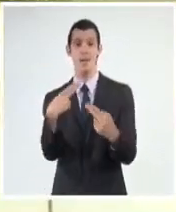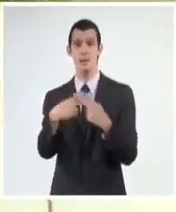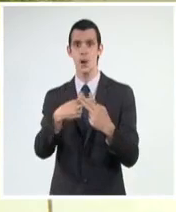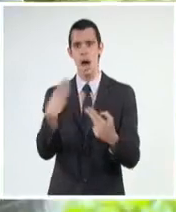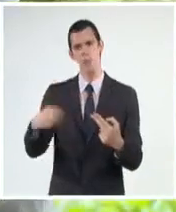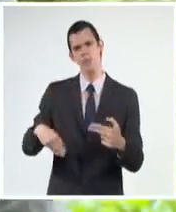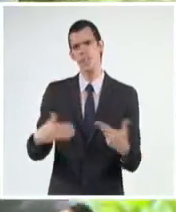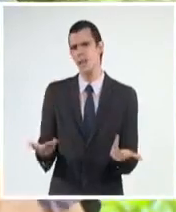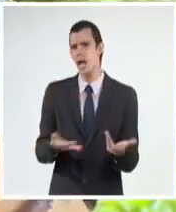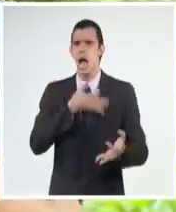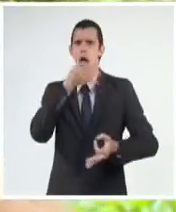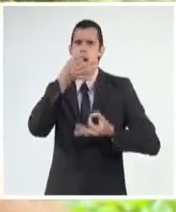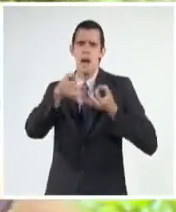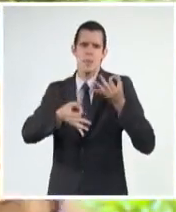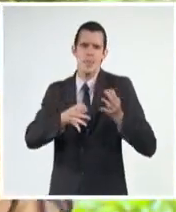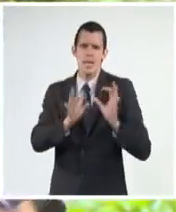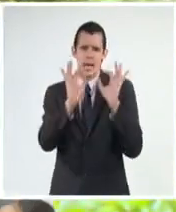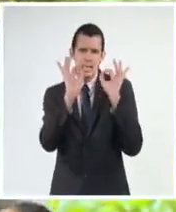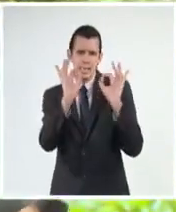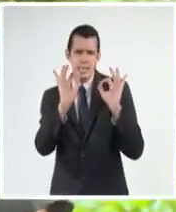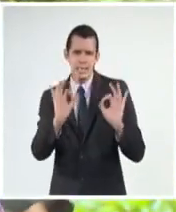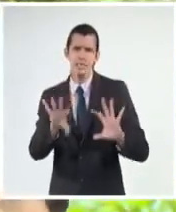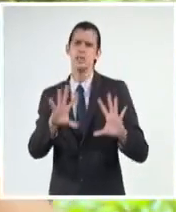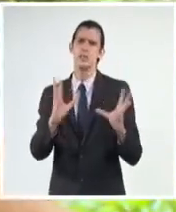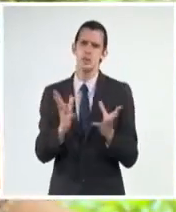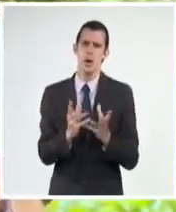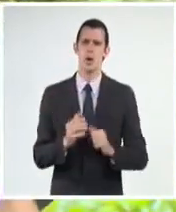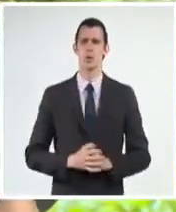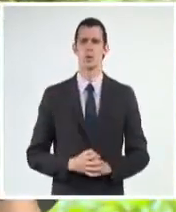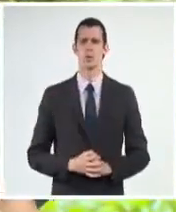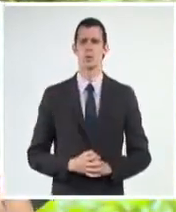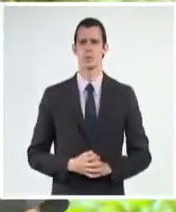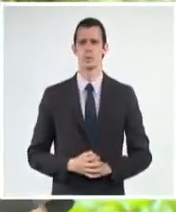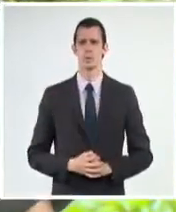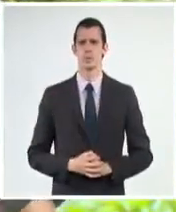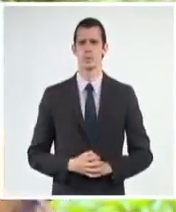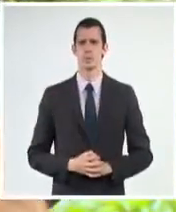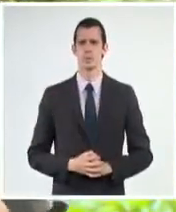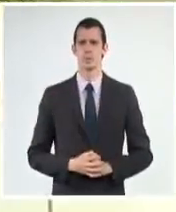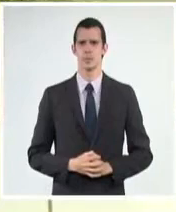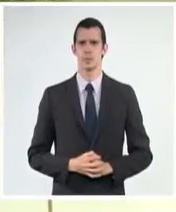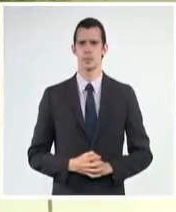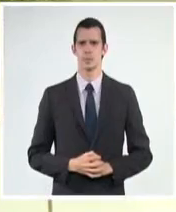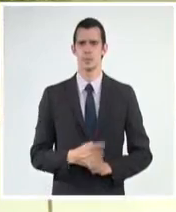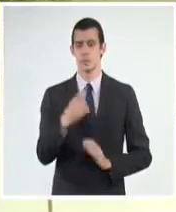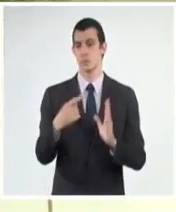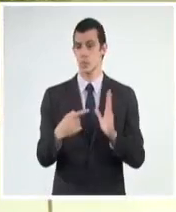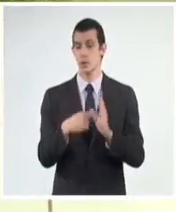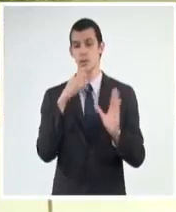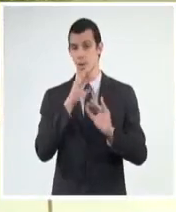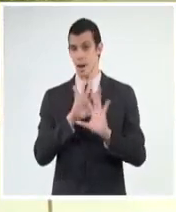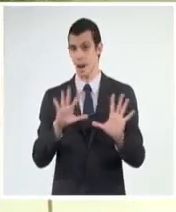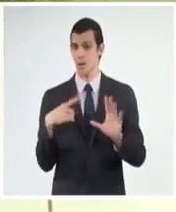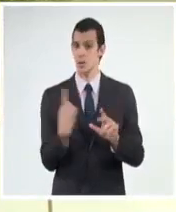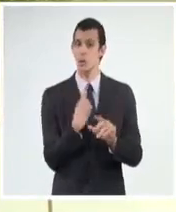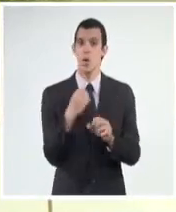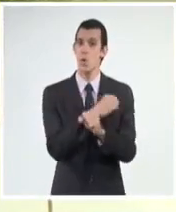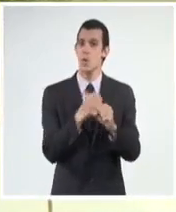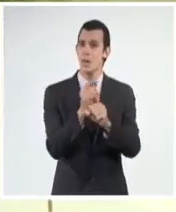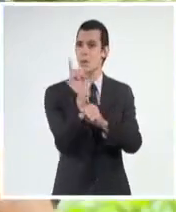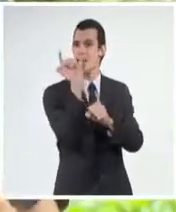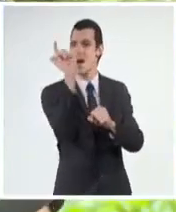contado, trabajamos todo el escenario mediático de una guerra, que no es una palabra gratuita,